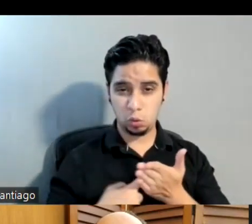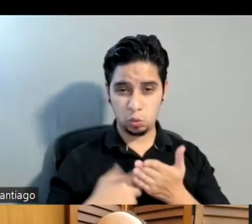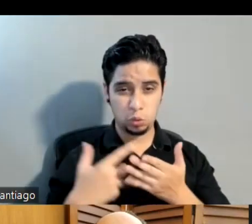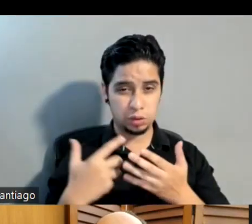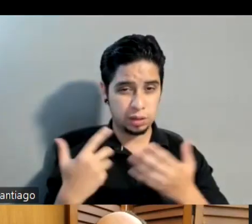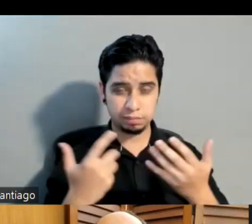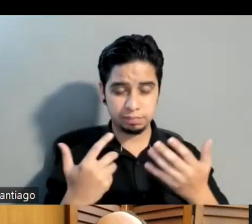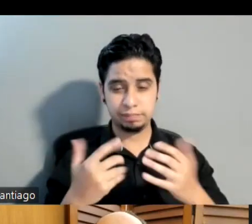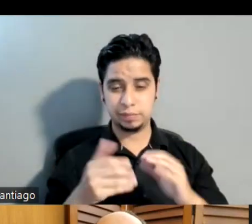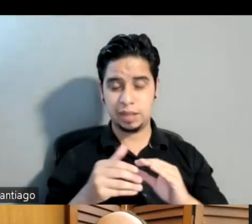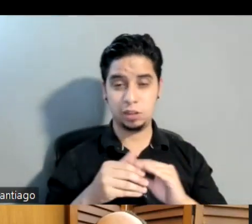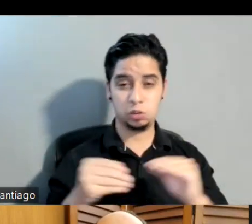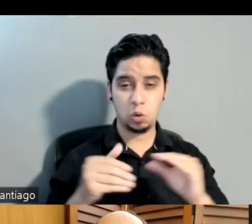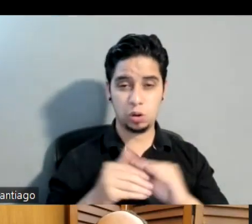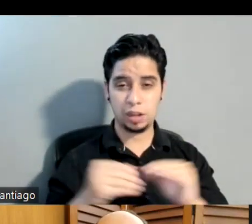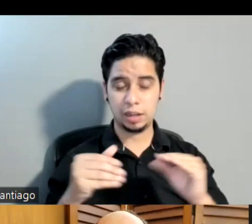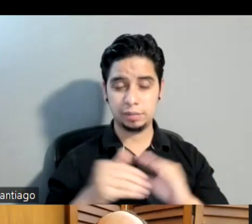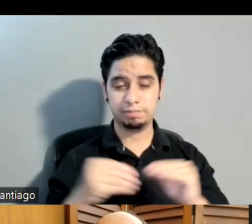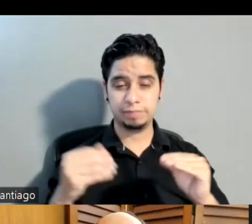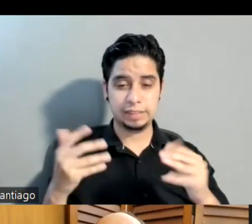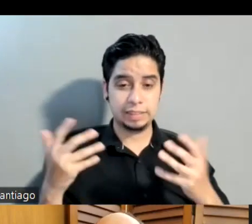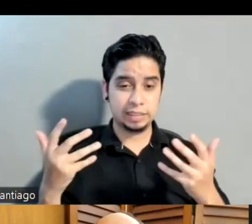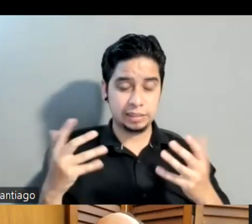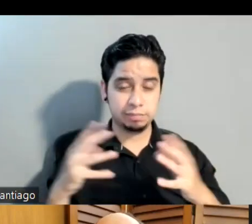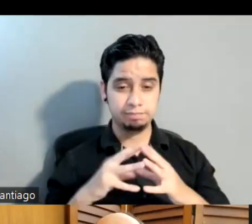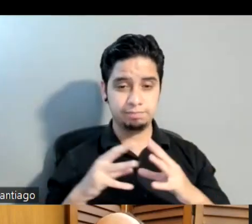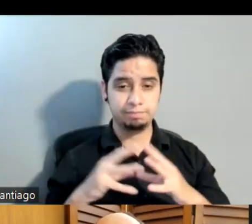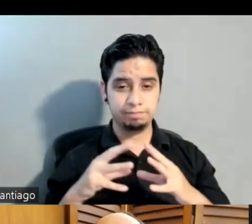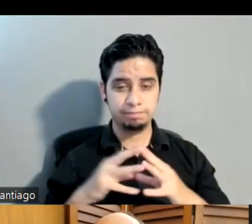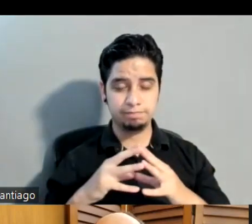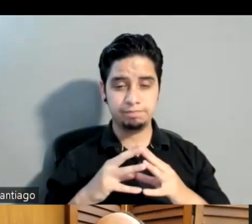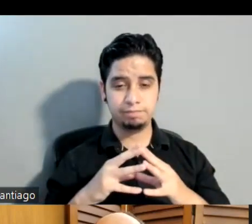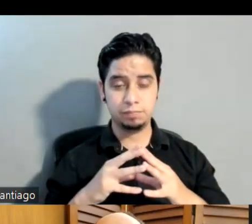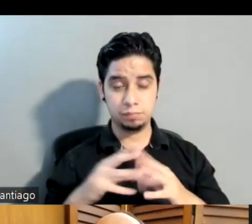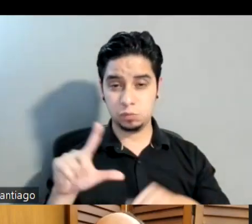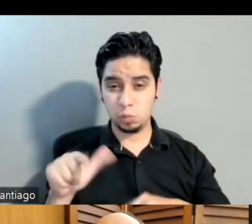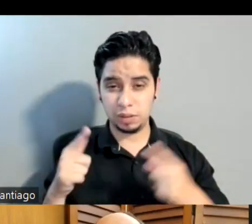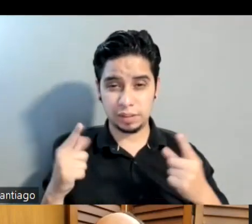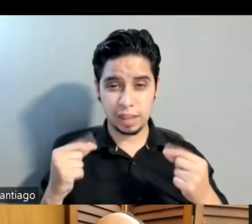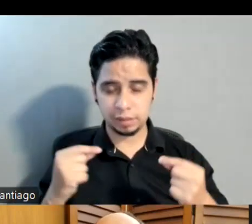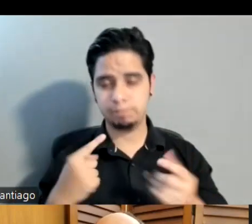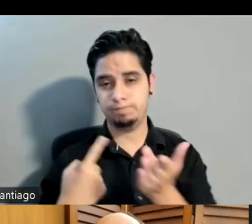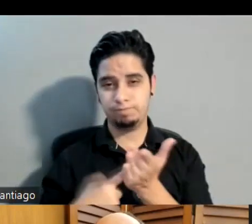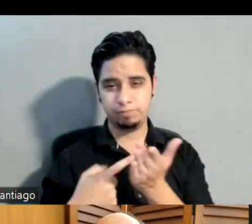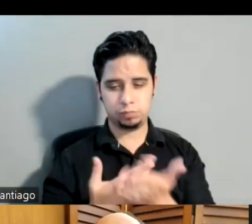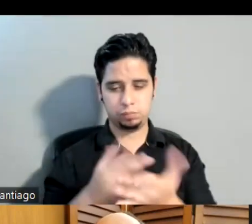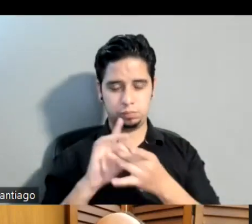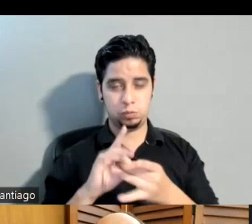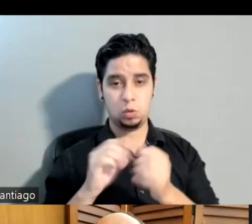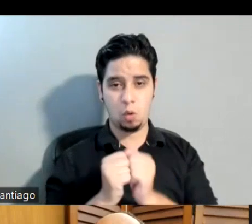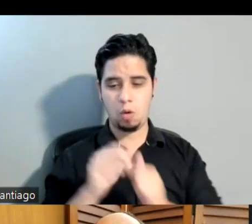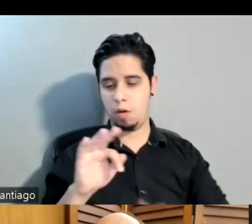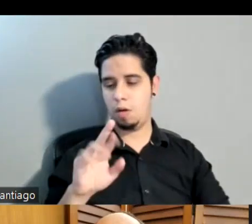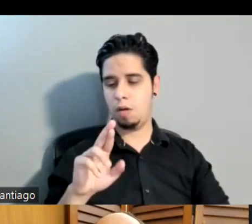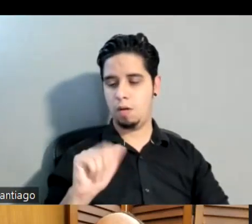de la historia. Uh-huh. Y entonces se toca un poco el francotirador, pero es